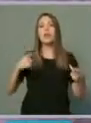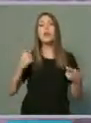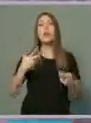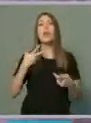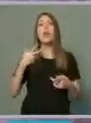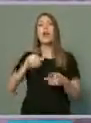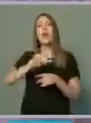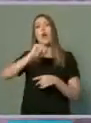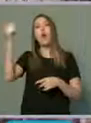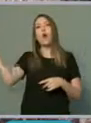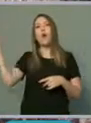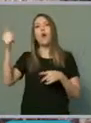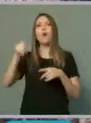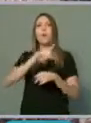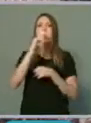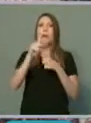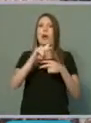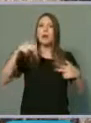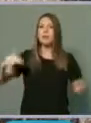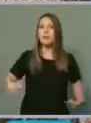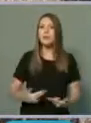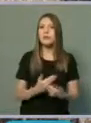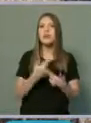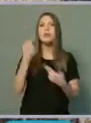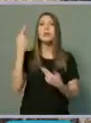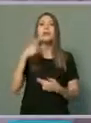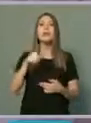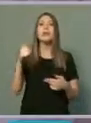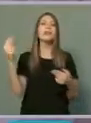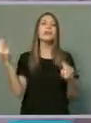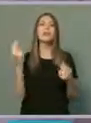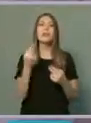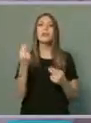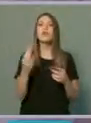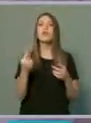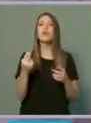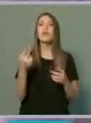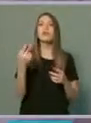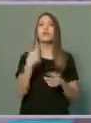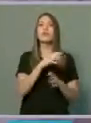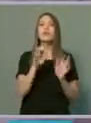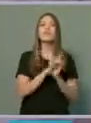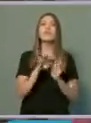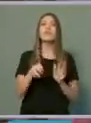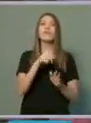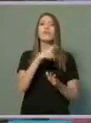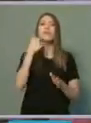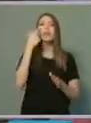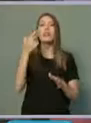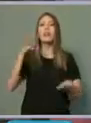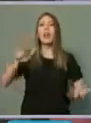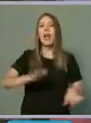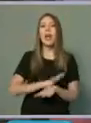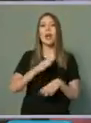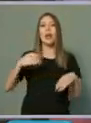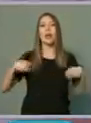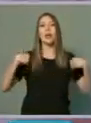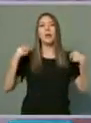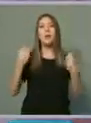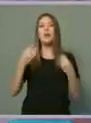otra nacionalidad, pero por cuestiones que tienen que ver necesariamente con su desempeño o con el lugar en el que